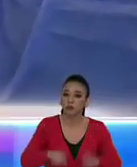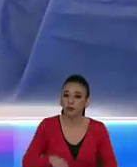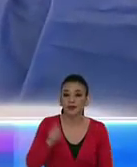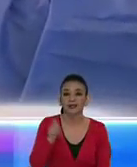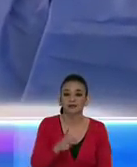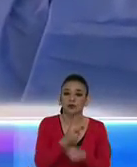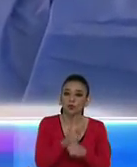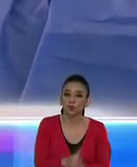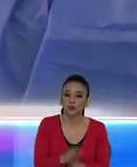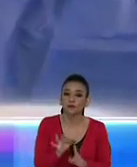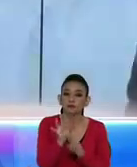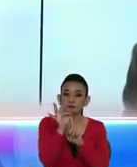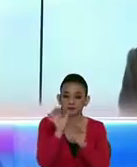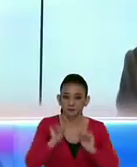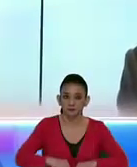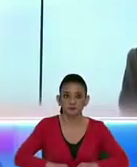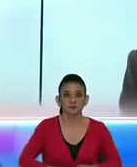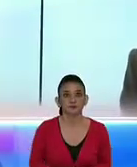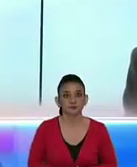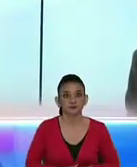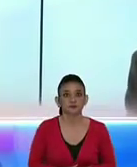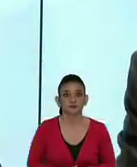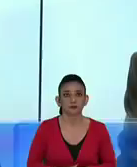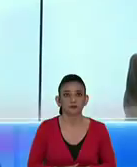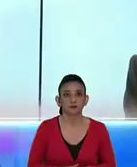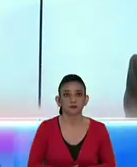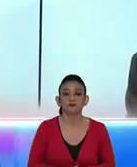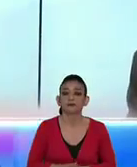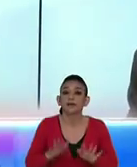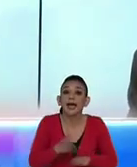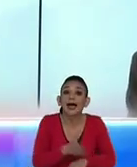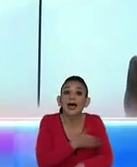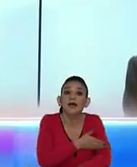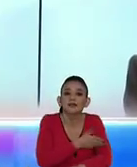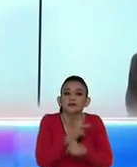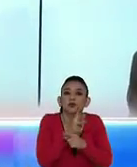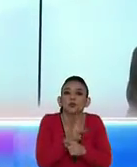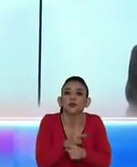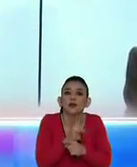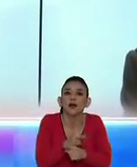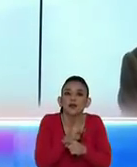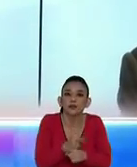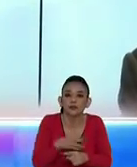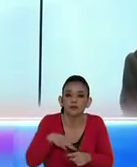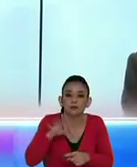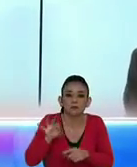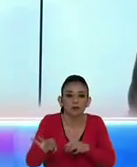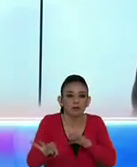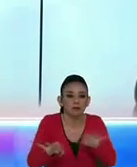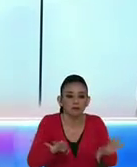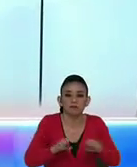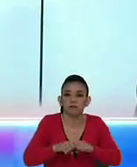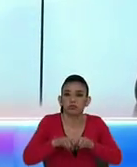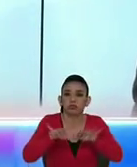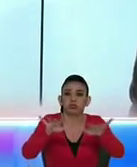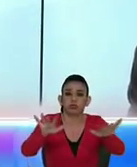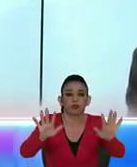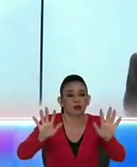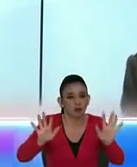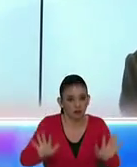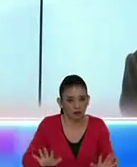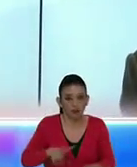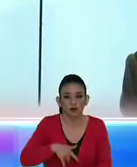cuidados intensivos. Prevenir la expansión, la difusión, el contagio de